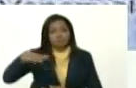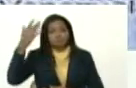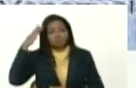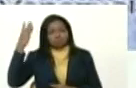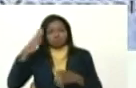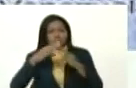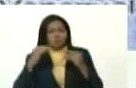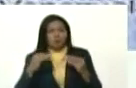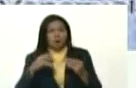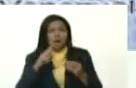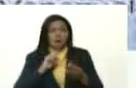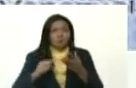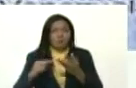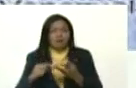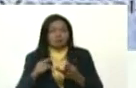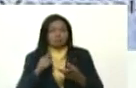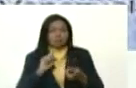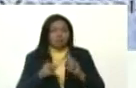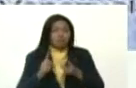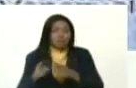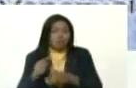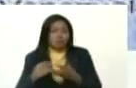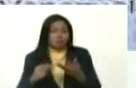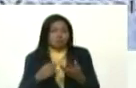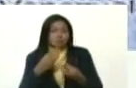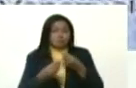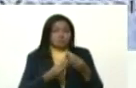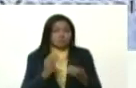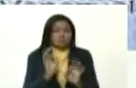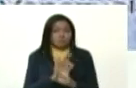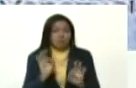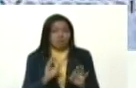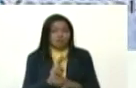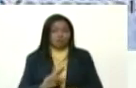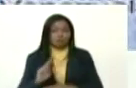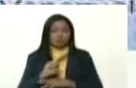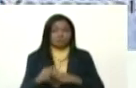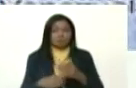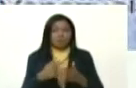Hay cosas que no se han hecho. Hay que utilizar más